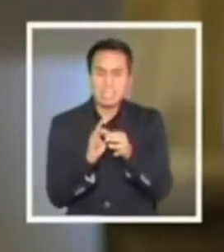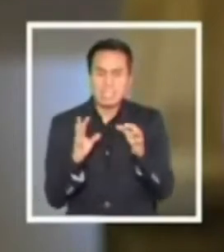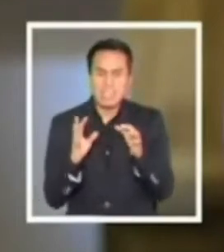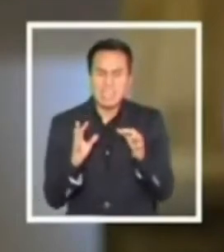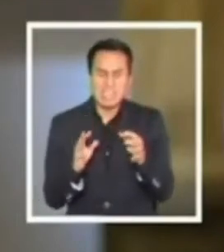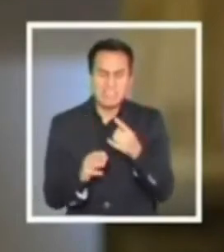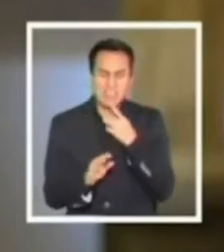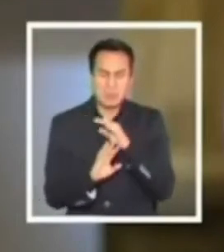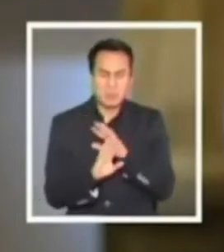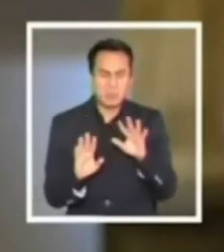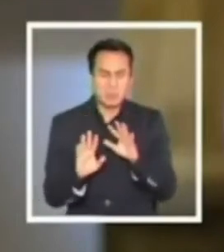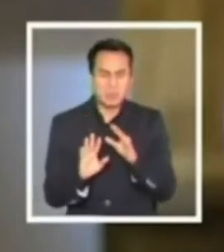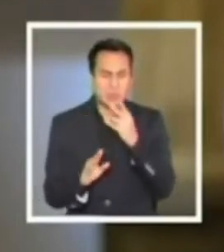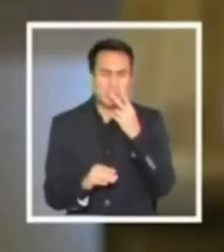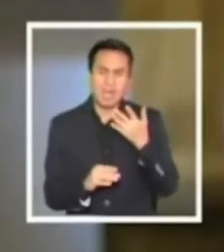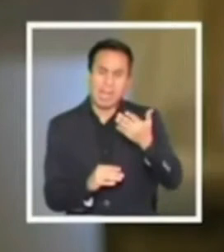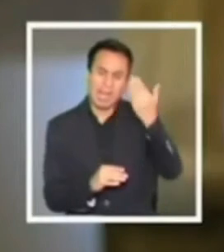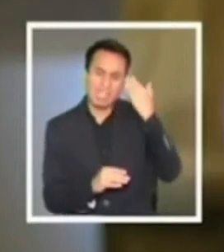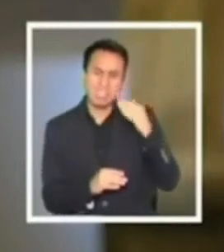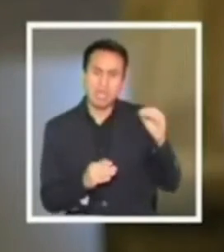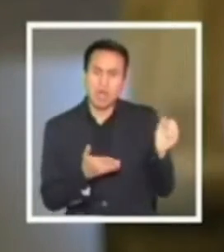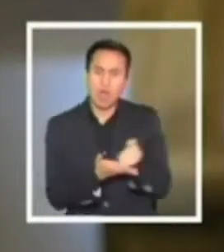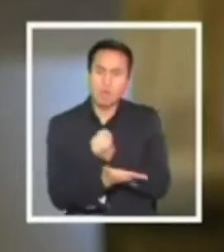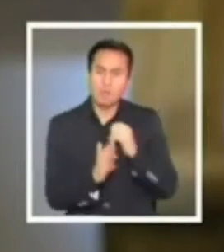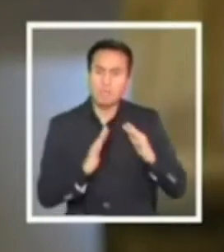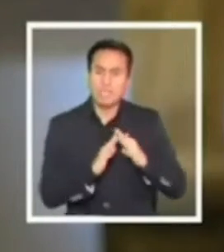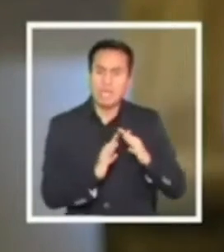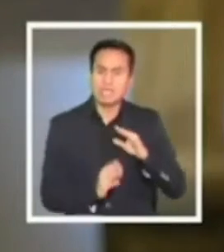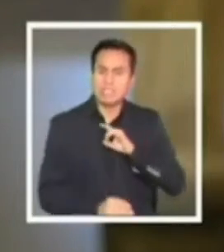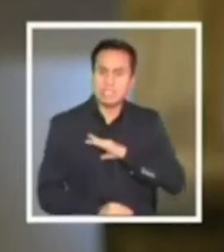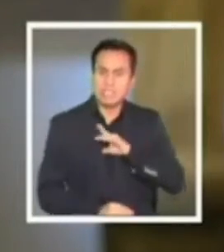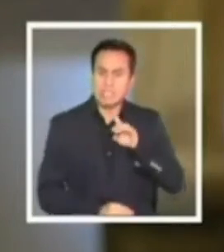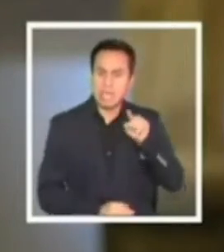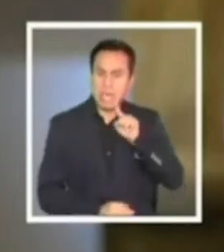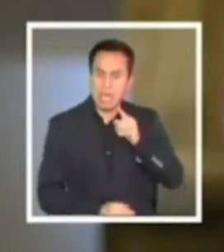fue el golpe militar en Chile.